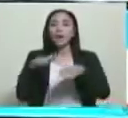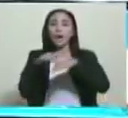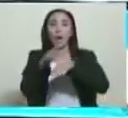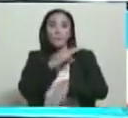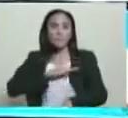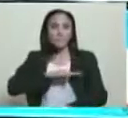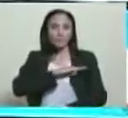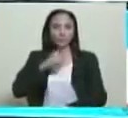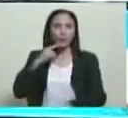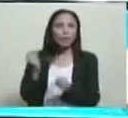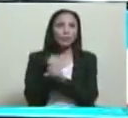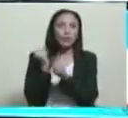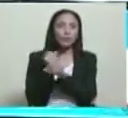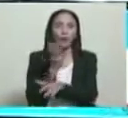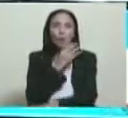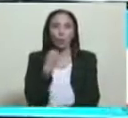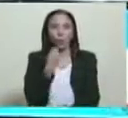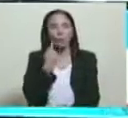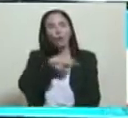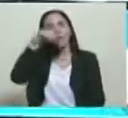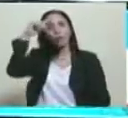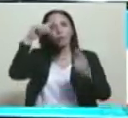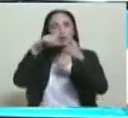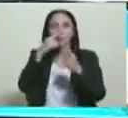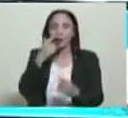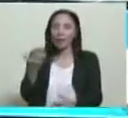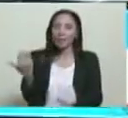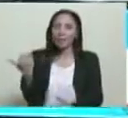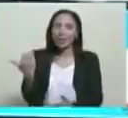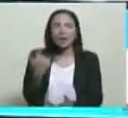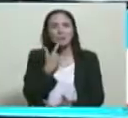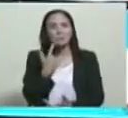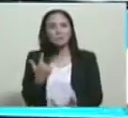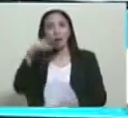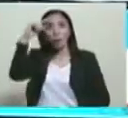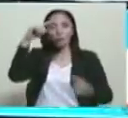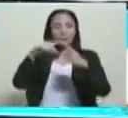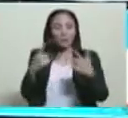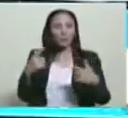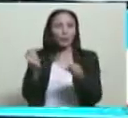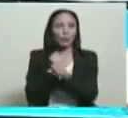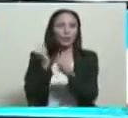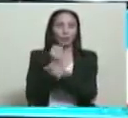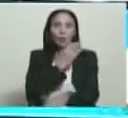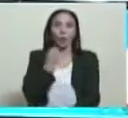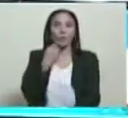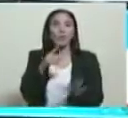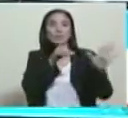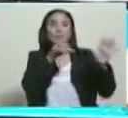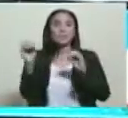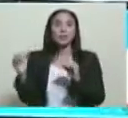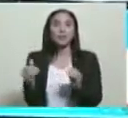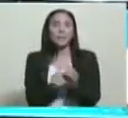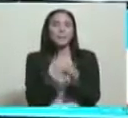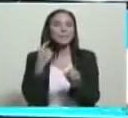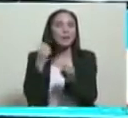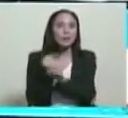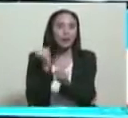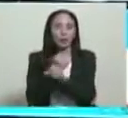Juvenil. La primera meta que me propuso Pedro fue la misión Chamba Juvenil, 60.000 empleos. Yuli, ¿estás loco,